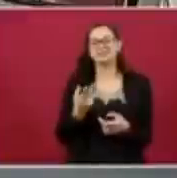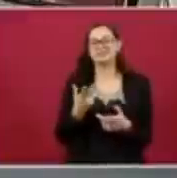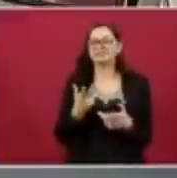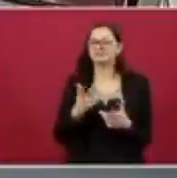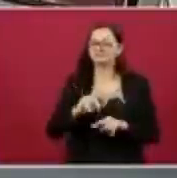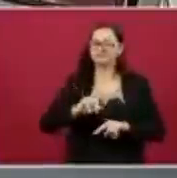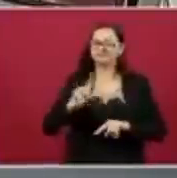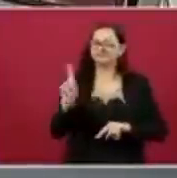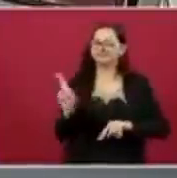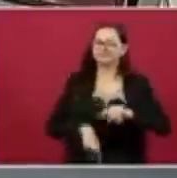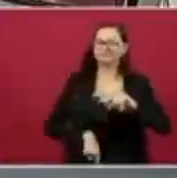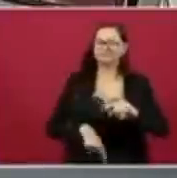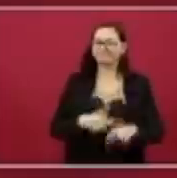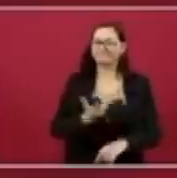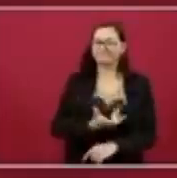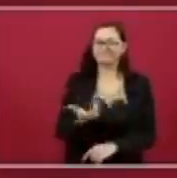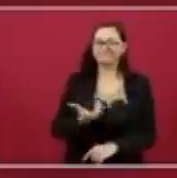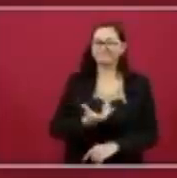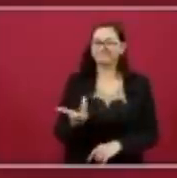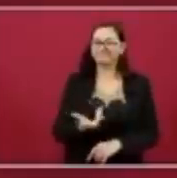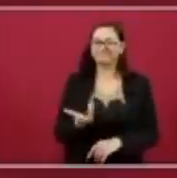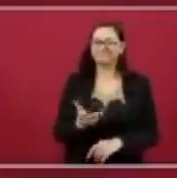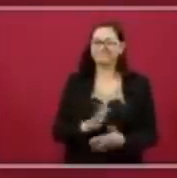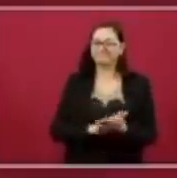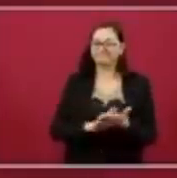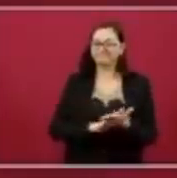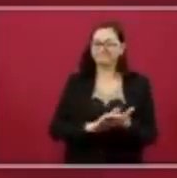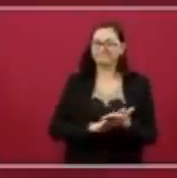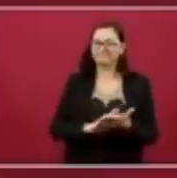erradiquen esas prácticas.